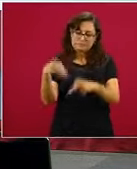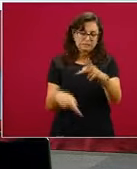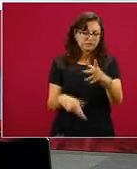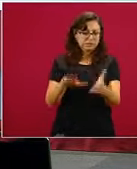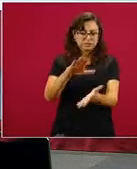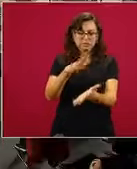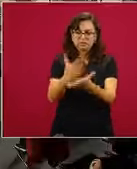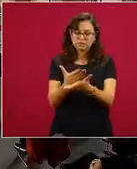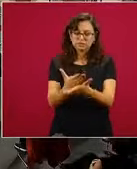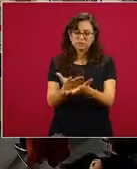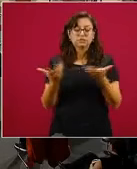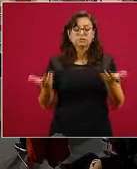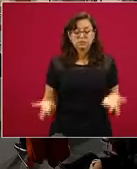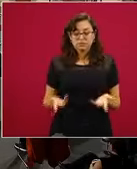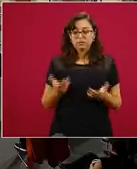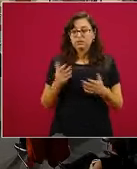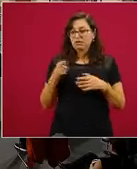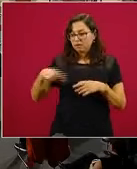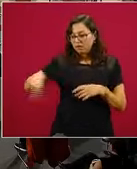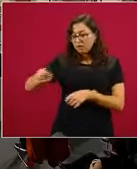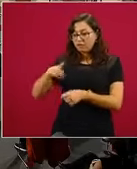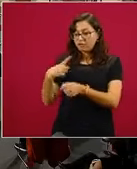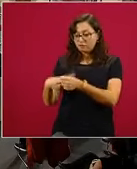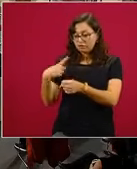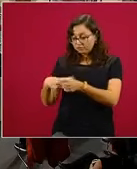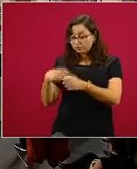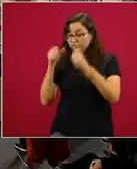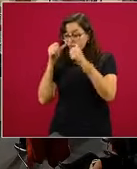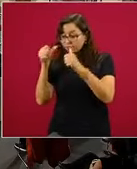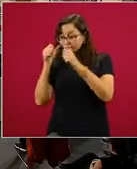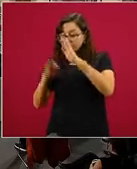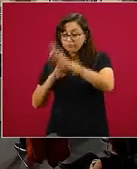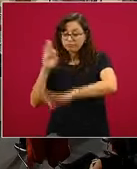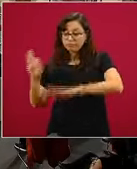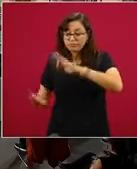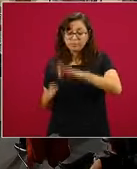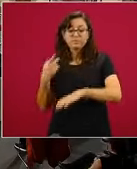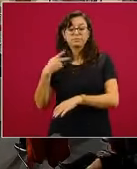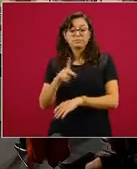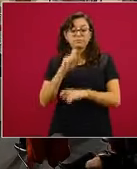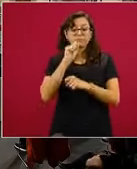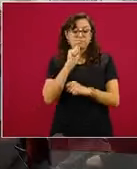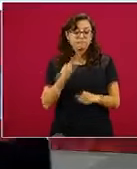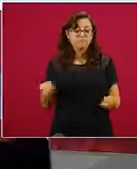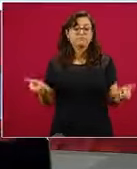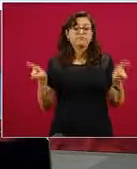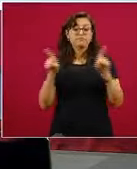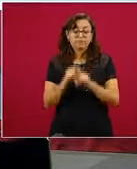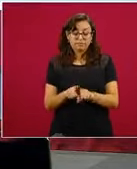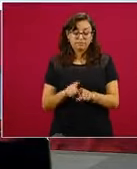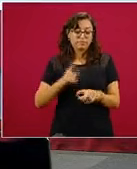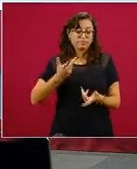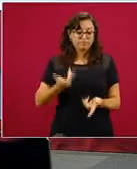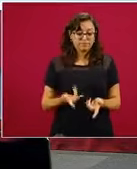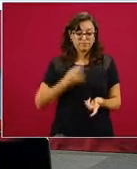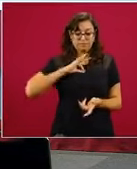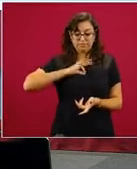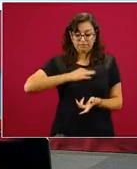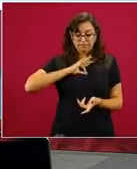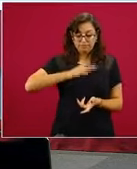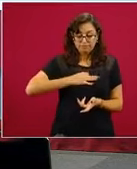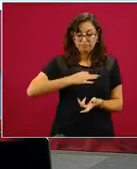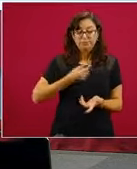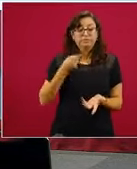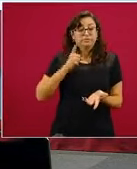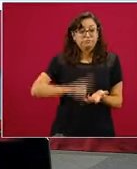la tuberculosis activa, pero de igual forma le estamos dando un empuje a la tuberculosis, a la infección por tuberculosis latente.